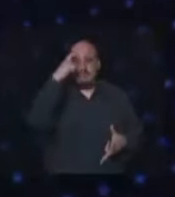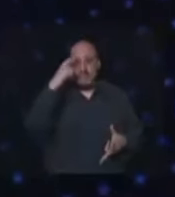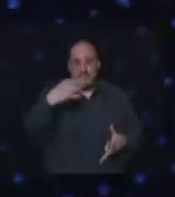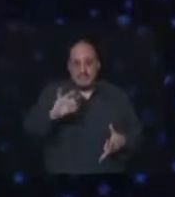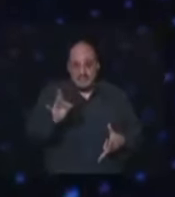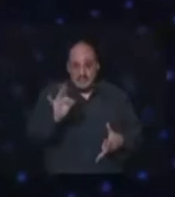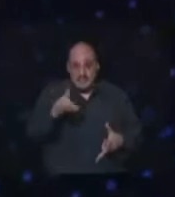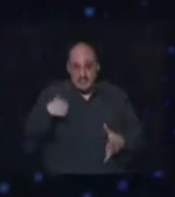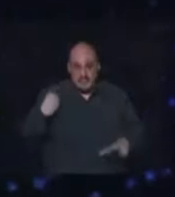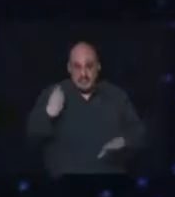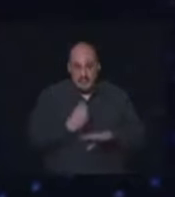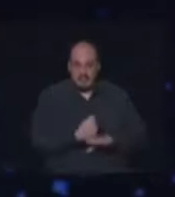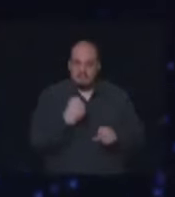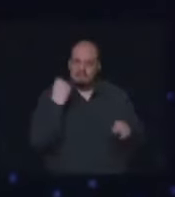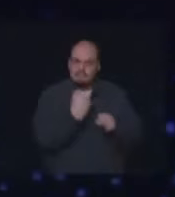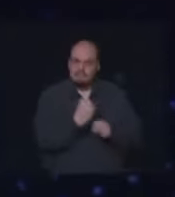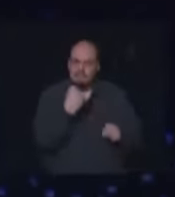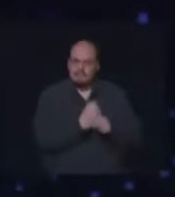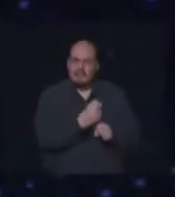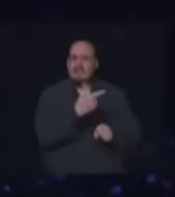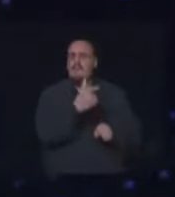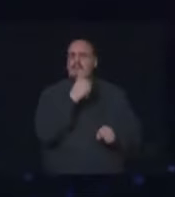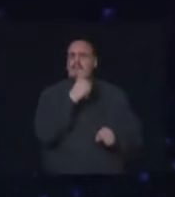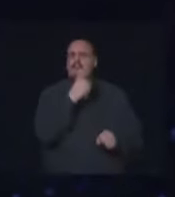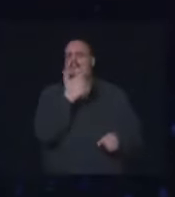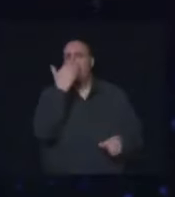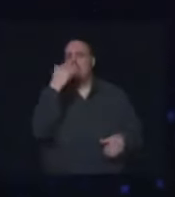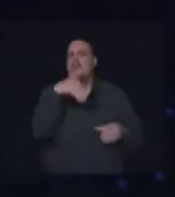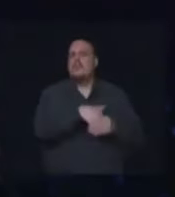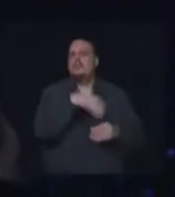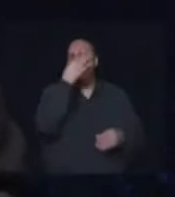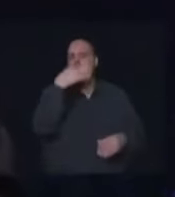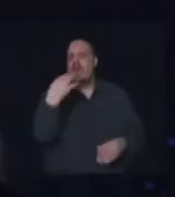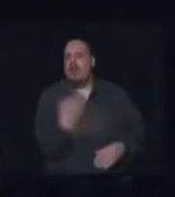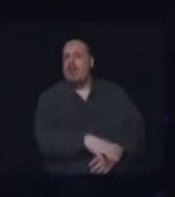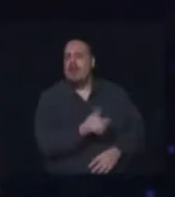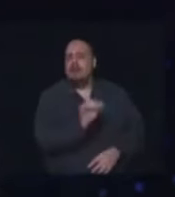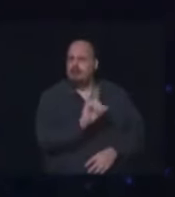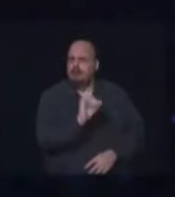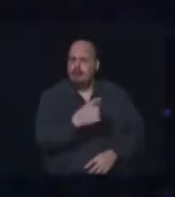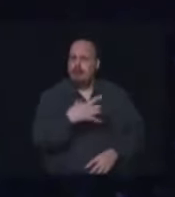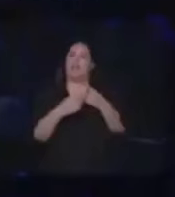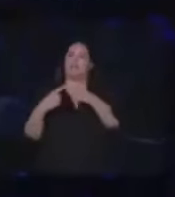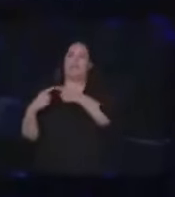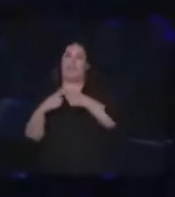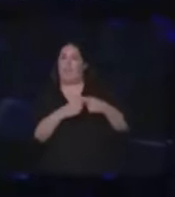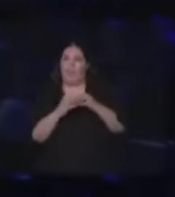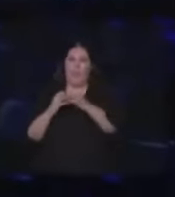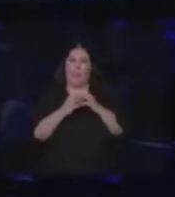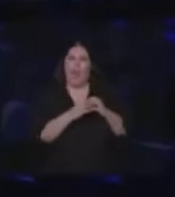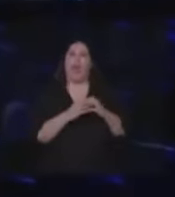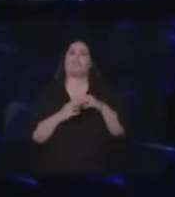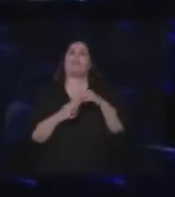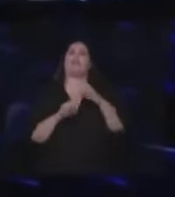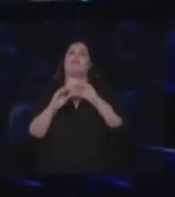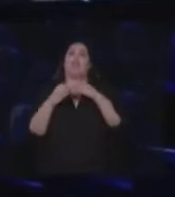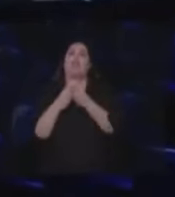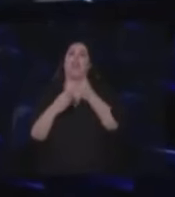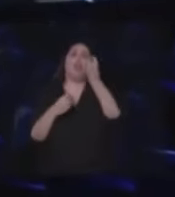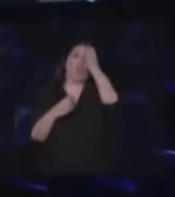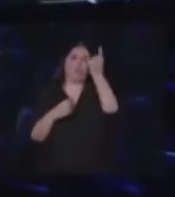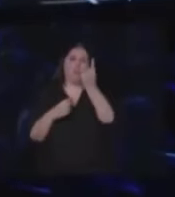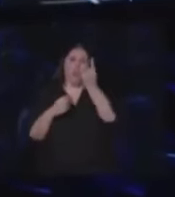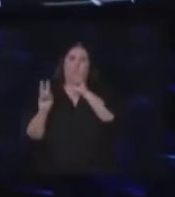diciembre para que sientan que no es que tiraron su voto, sino que confiaron en alguien y construir confianza. El